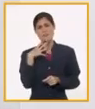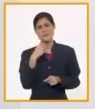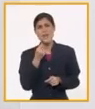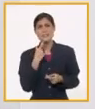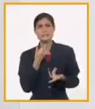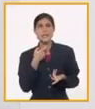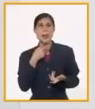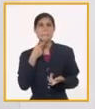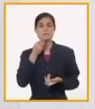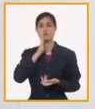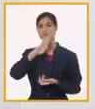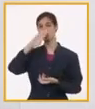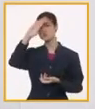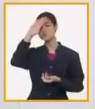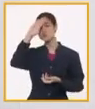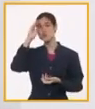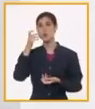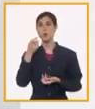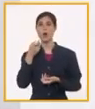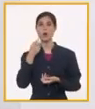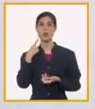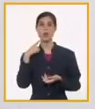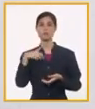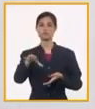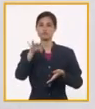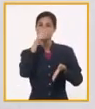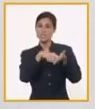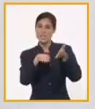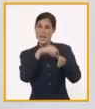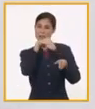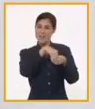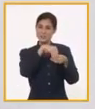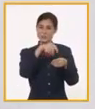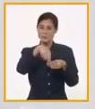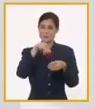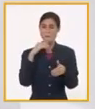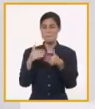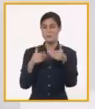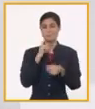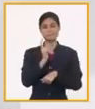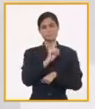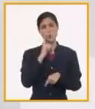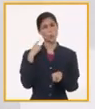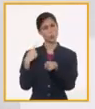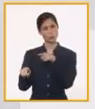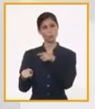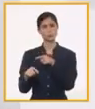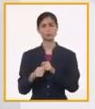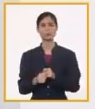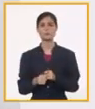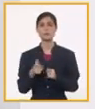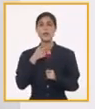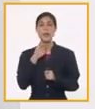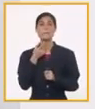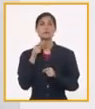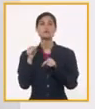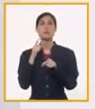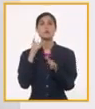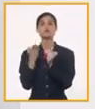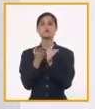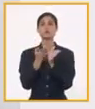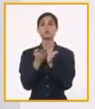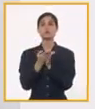de Cuba no era electoral. A mí me sorprende el golpe de Estado. Yo estaba estudiando en primera y